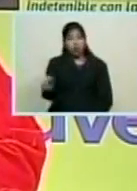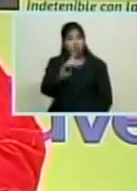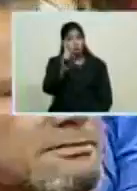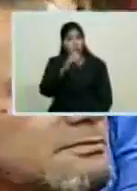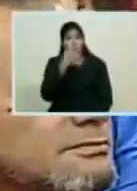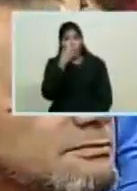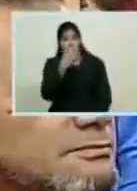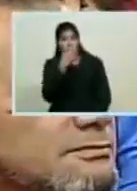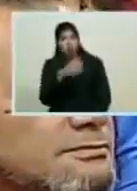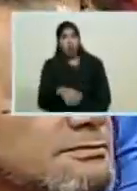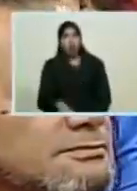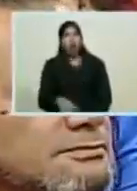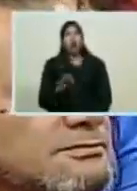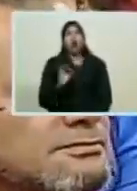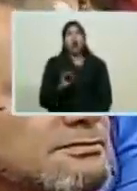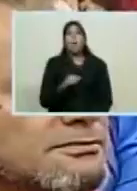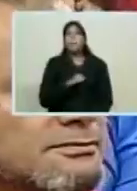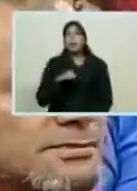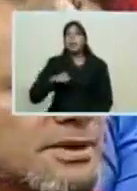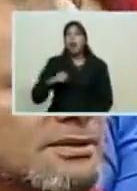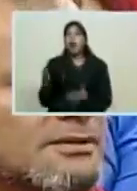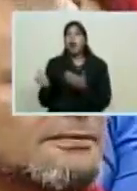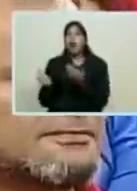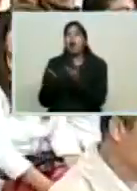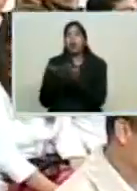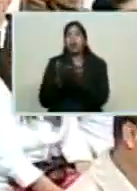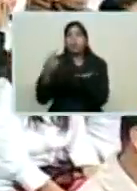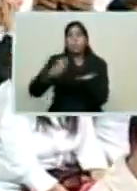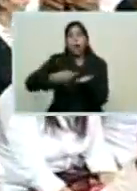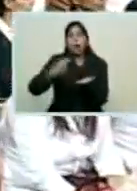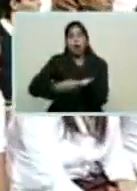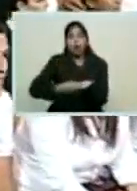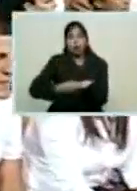¿O privatizaría toda la educación?